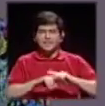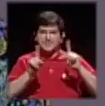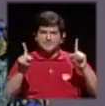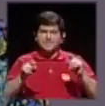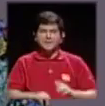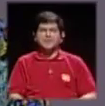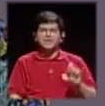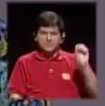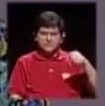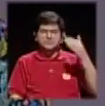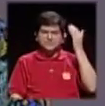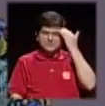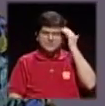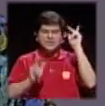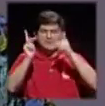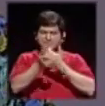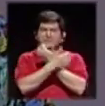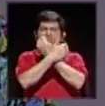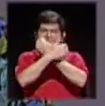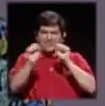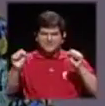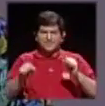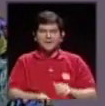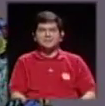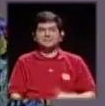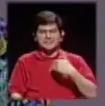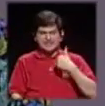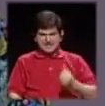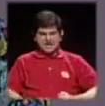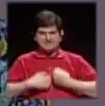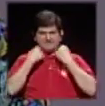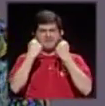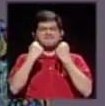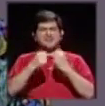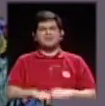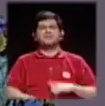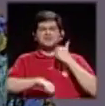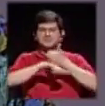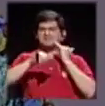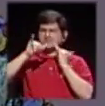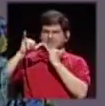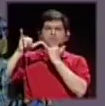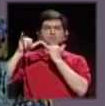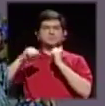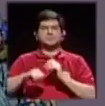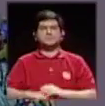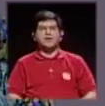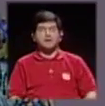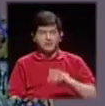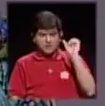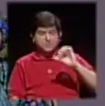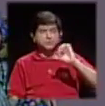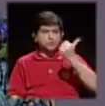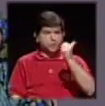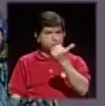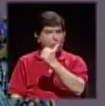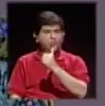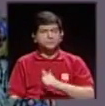sé de sobrevivientes que tuvieron la valentía de denunciar. y por supuesto que otras